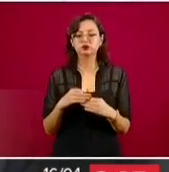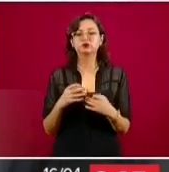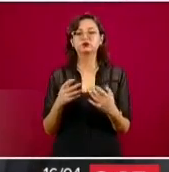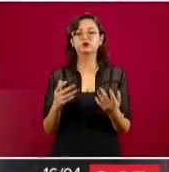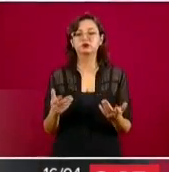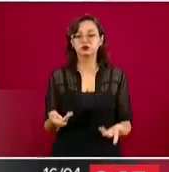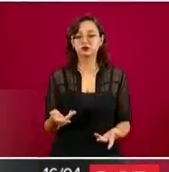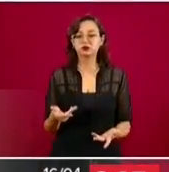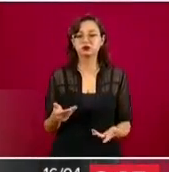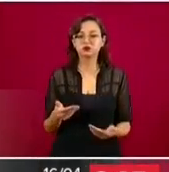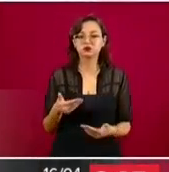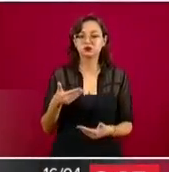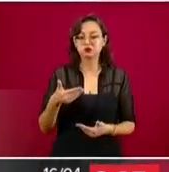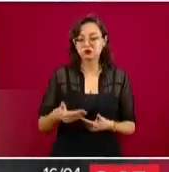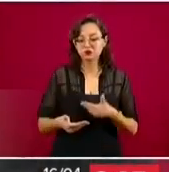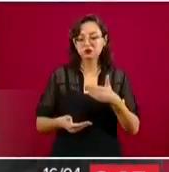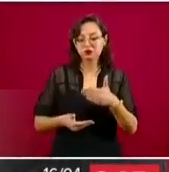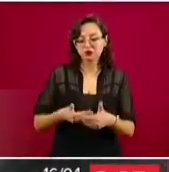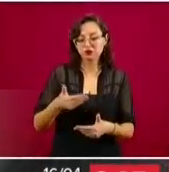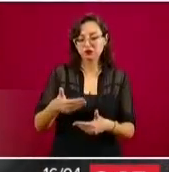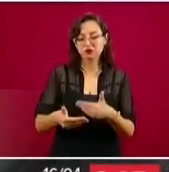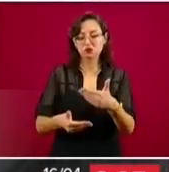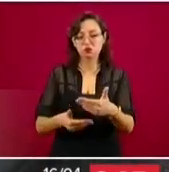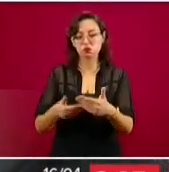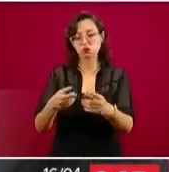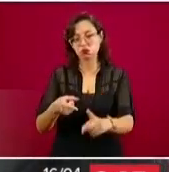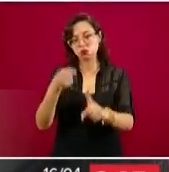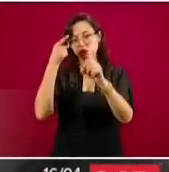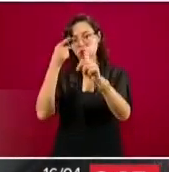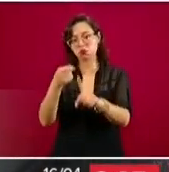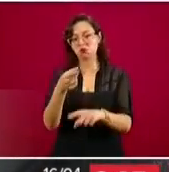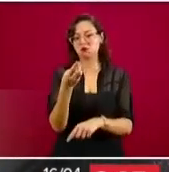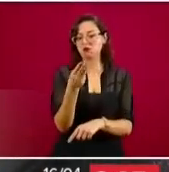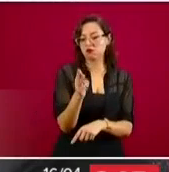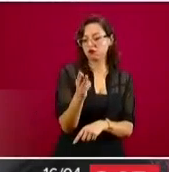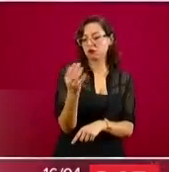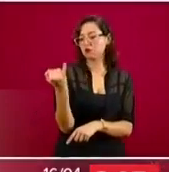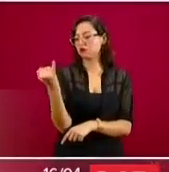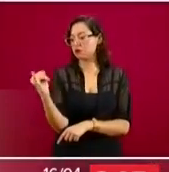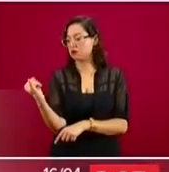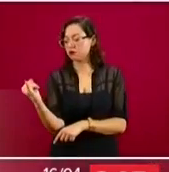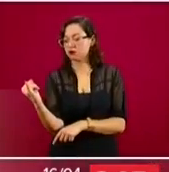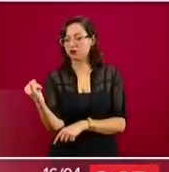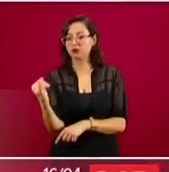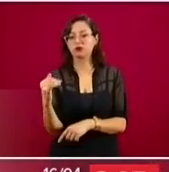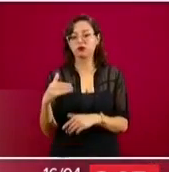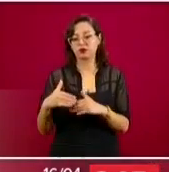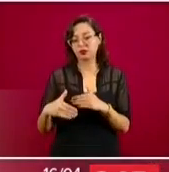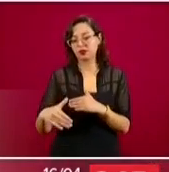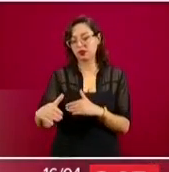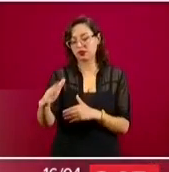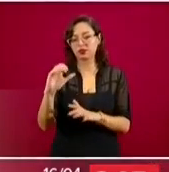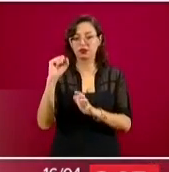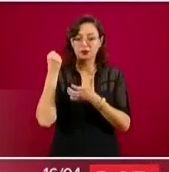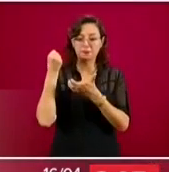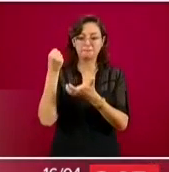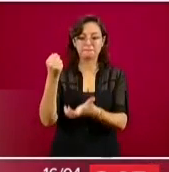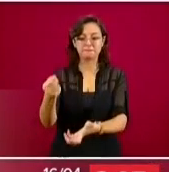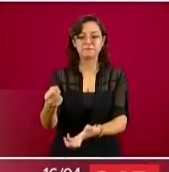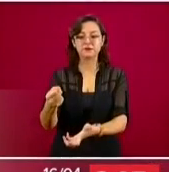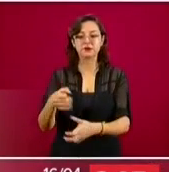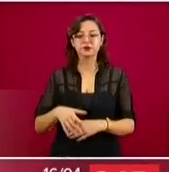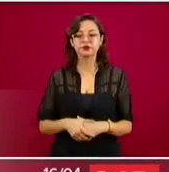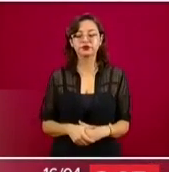se va a destinar en mayo y junio del presupuesto público,